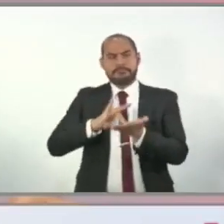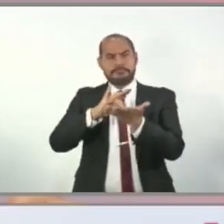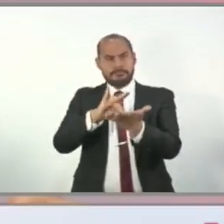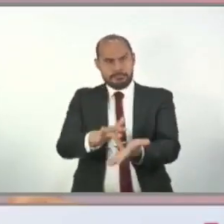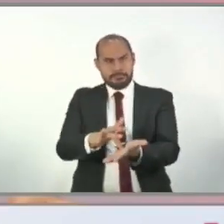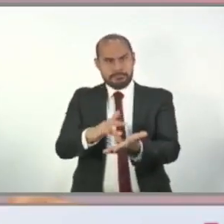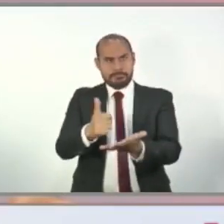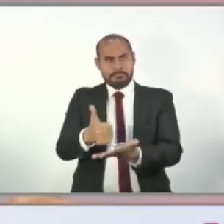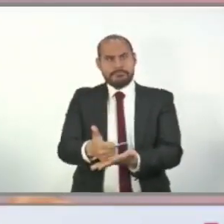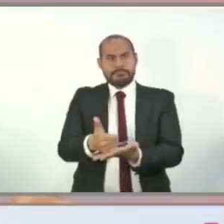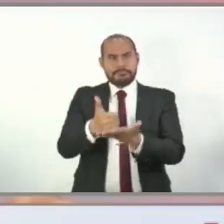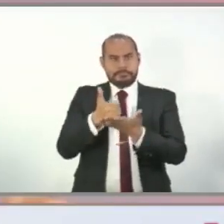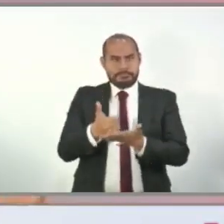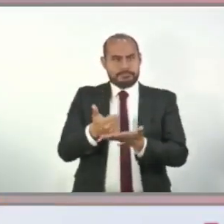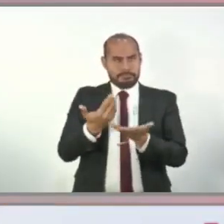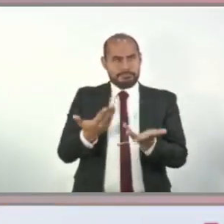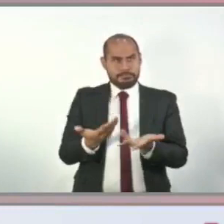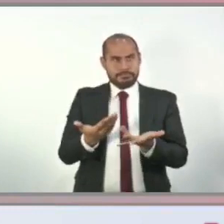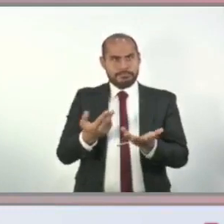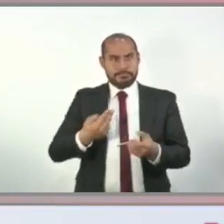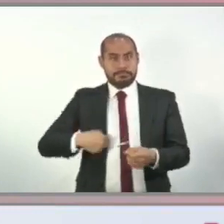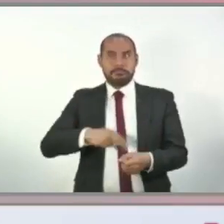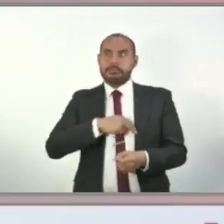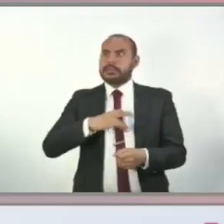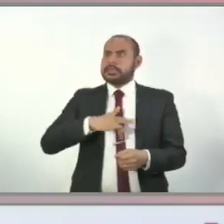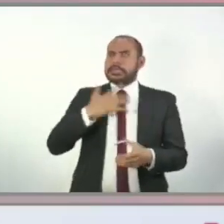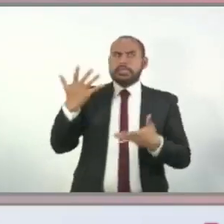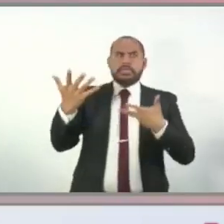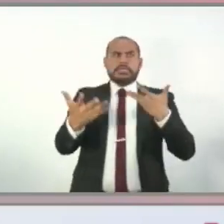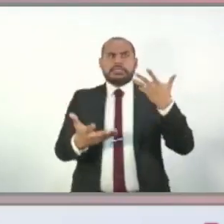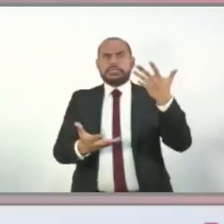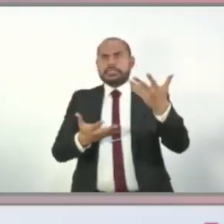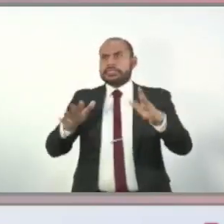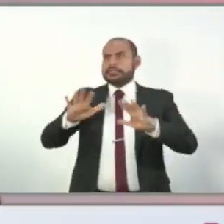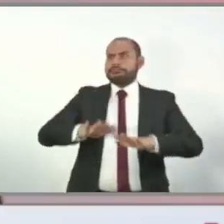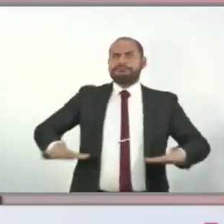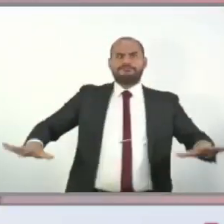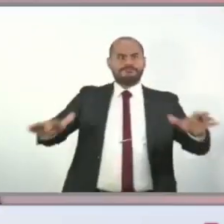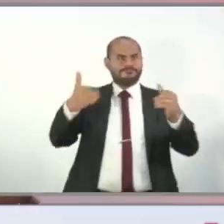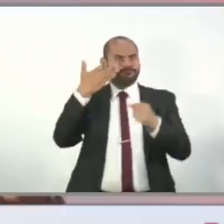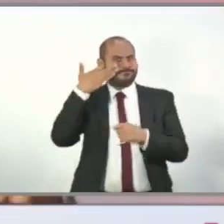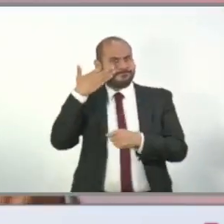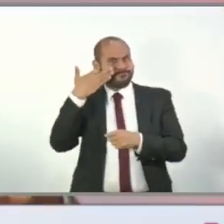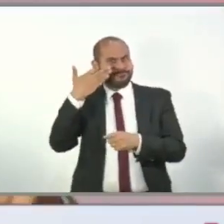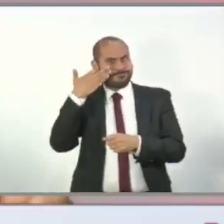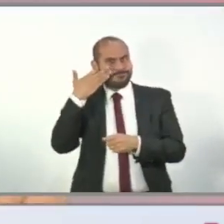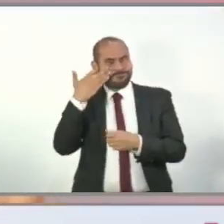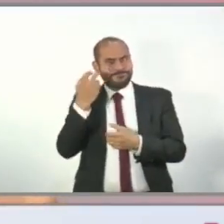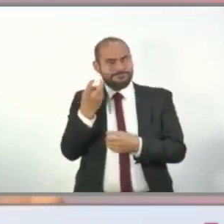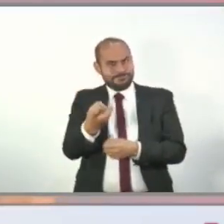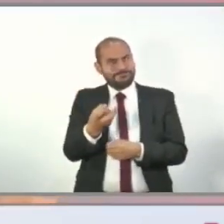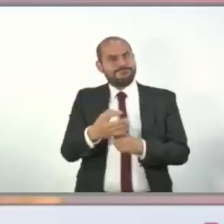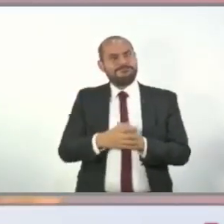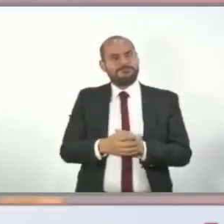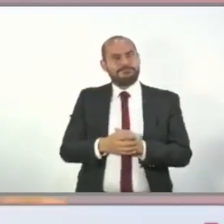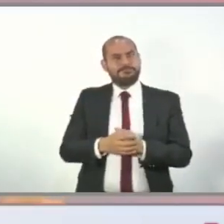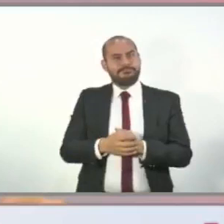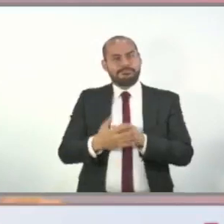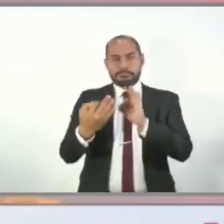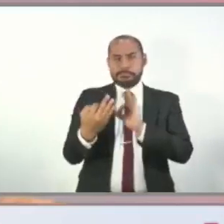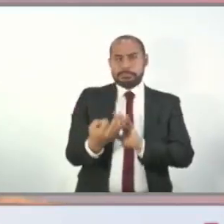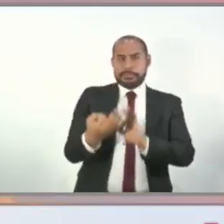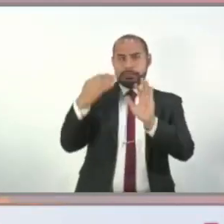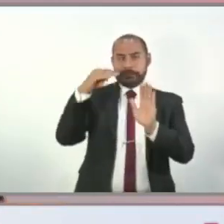luz en medio de la alta incertidumbre que impera en nuestra realidad histórica. Frente a la